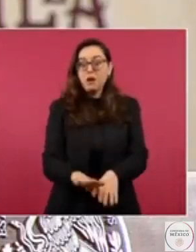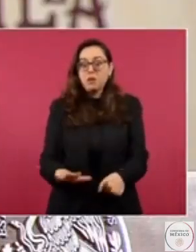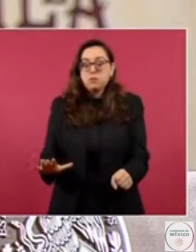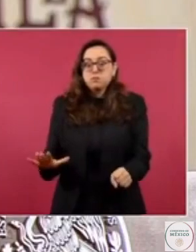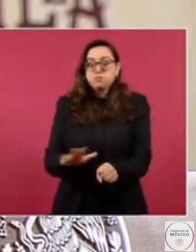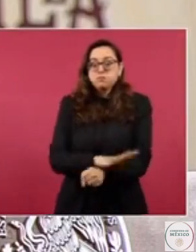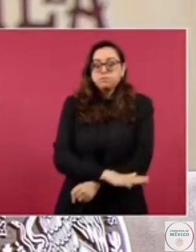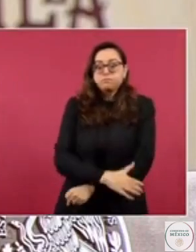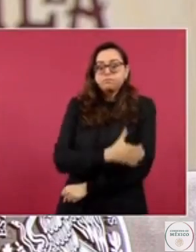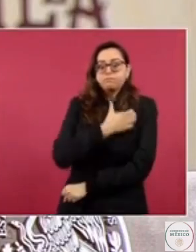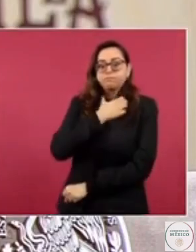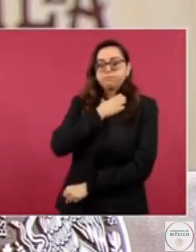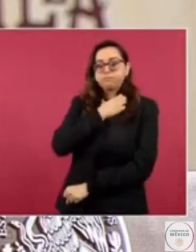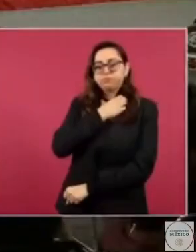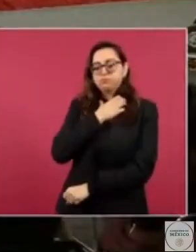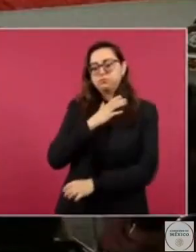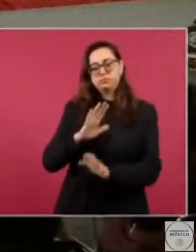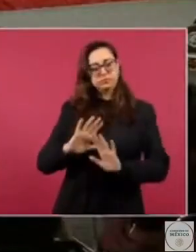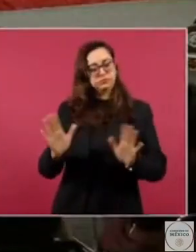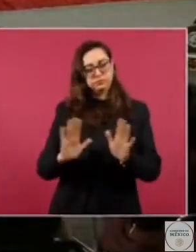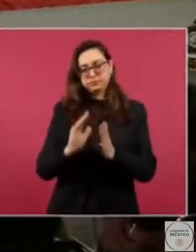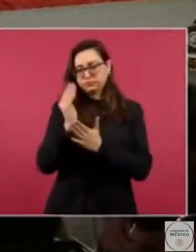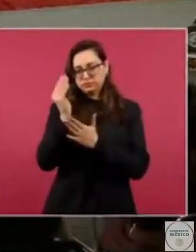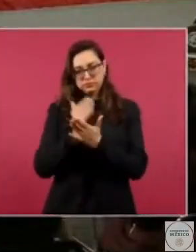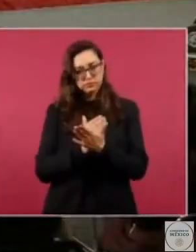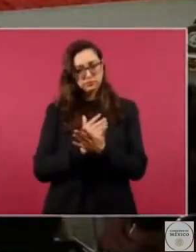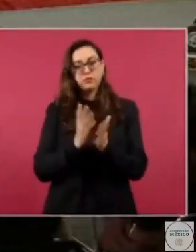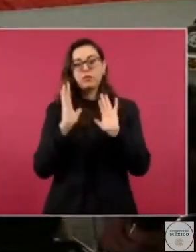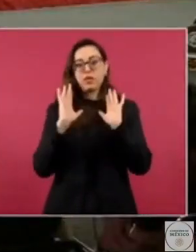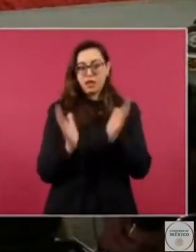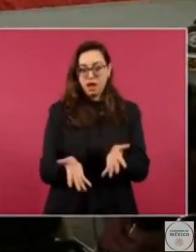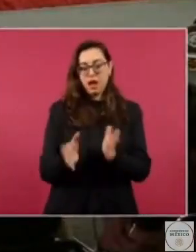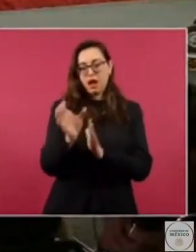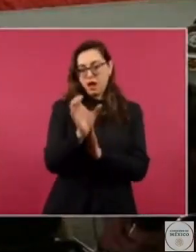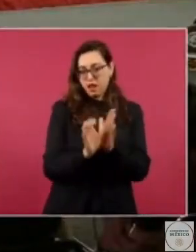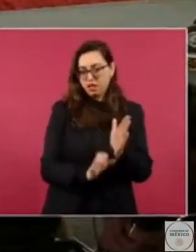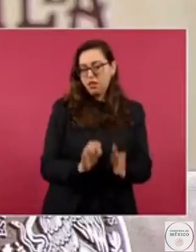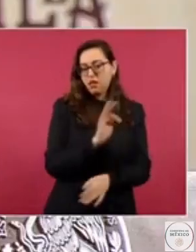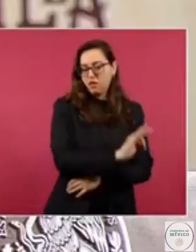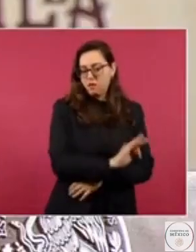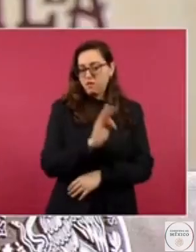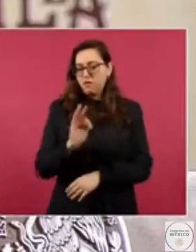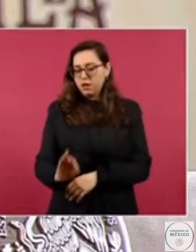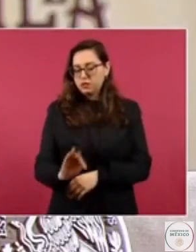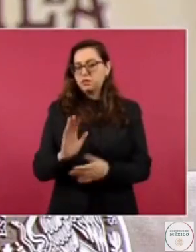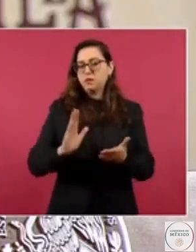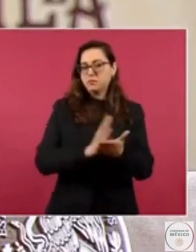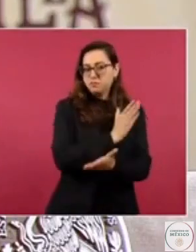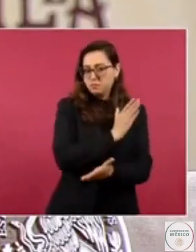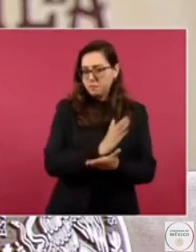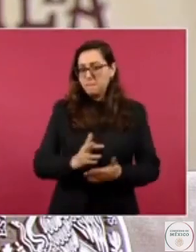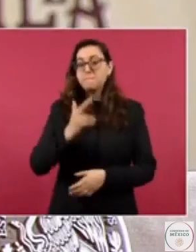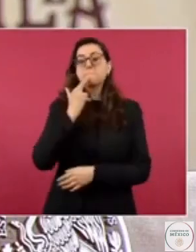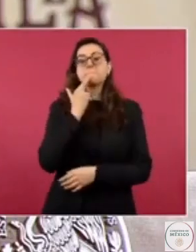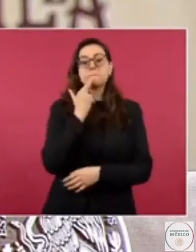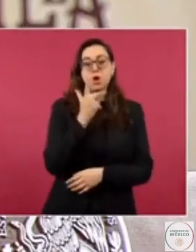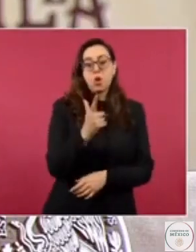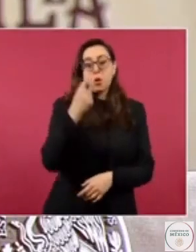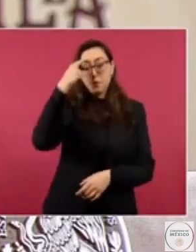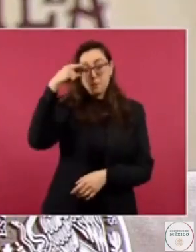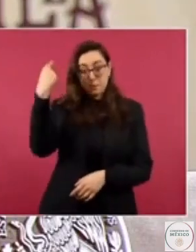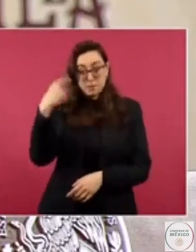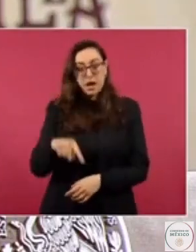tengan mejor atención y los bancos estén preparados también con los recursos necesarios.